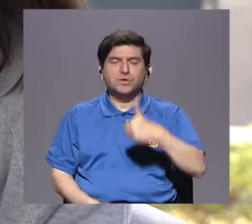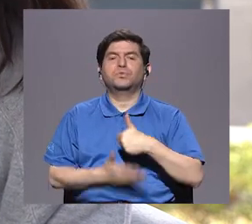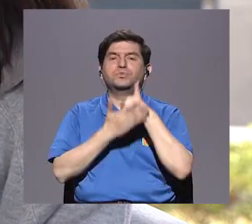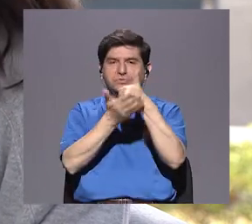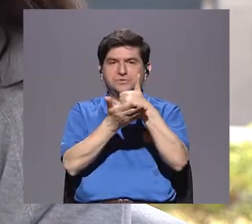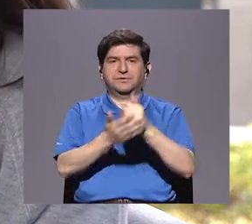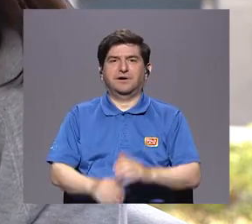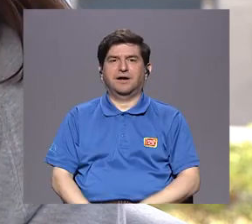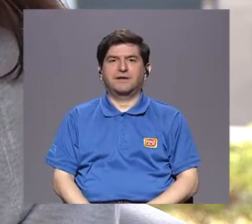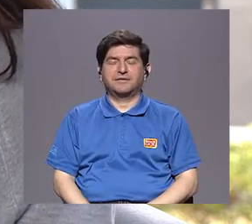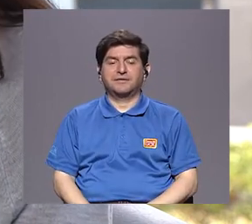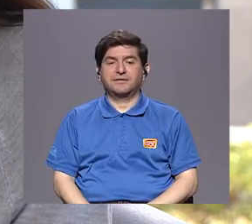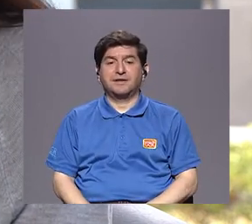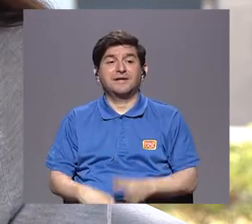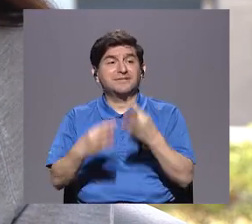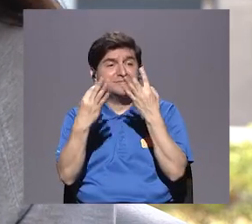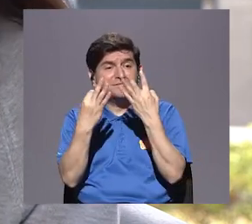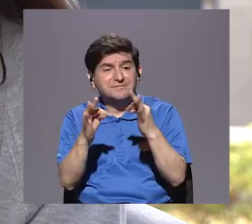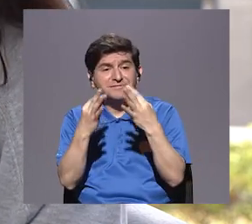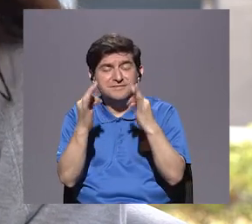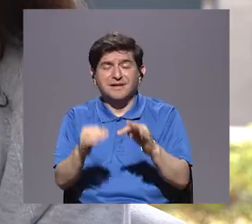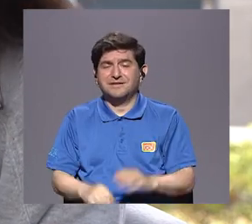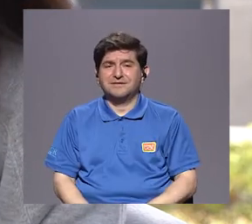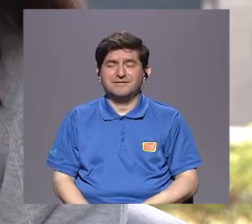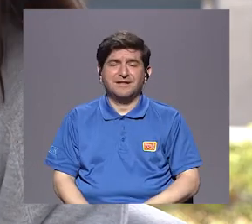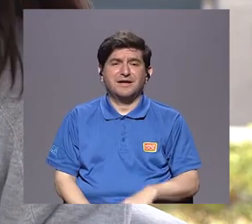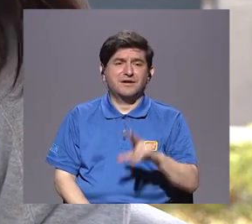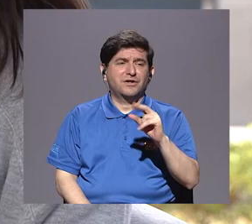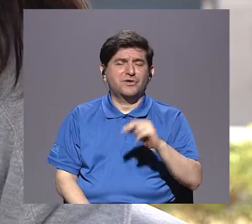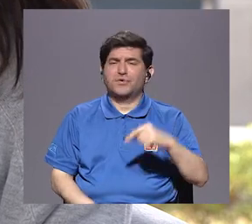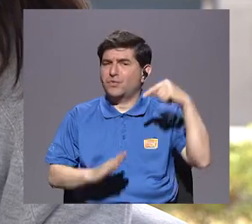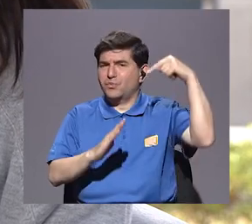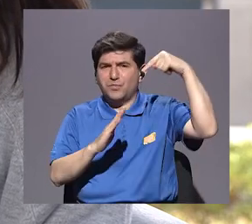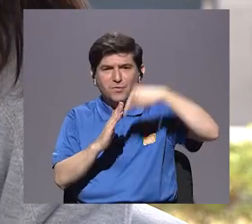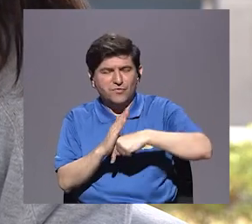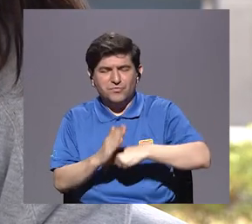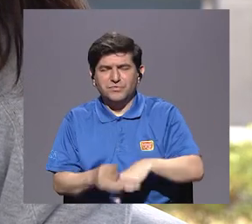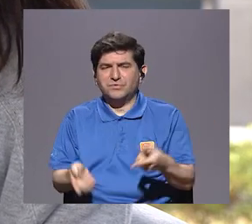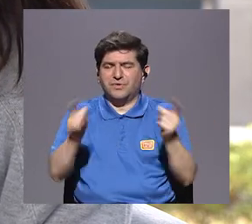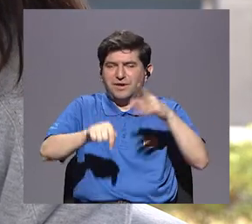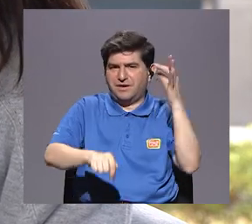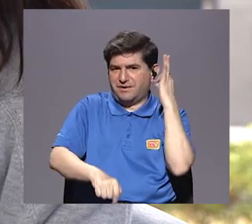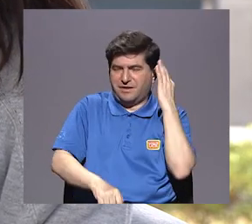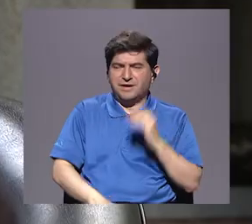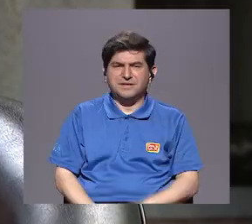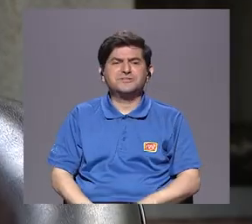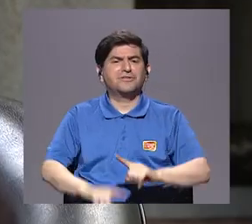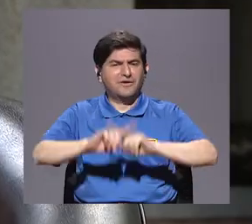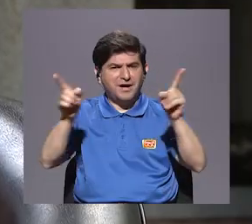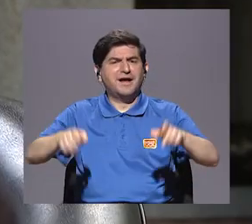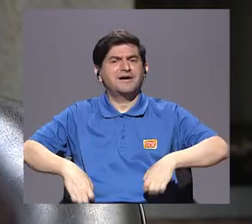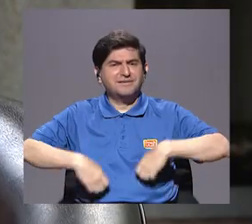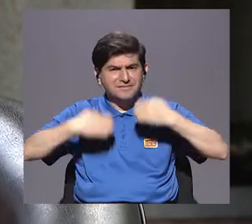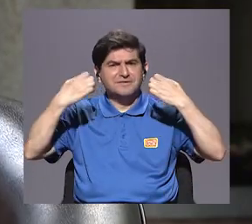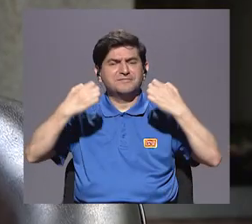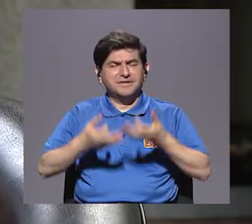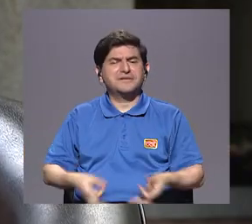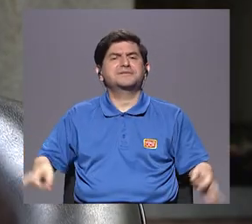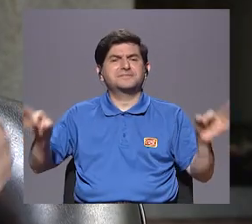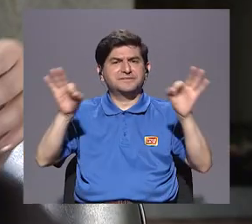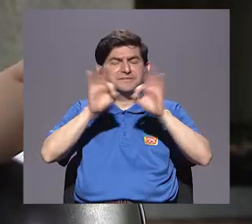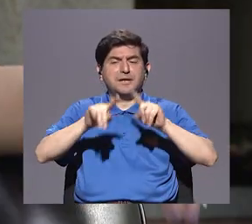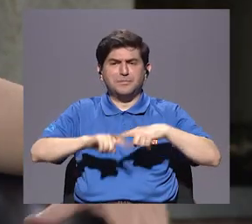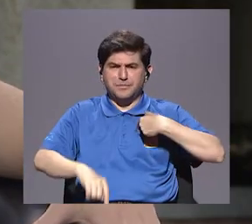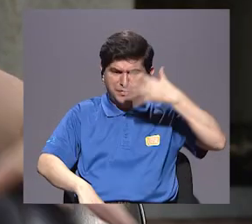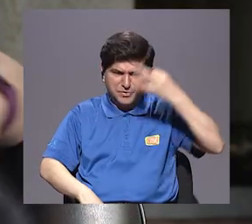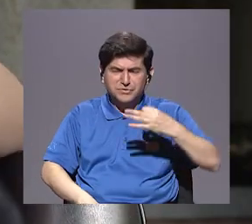ayuda. Por eso los intentos no son tan severos. Sí, es una de las diferencias. Sí, muy existen. Importantes.